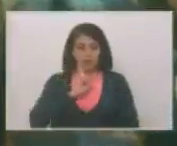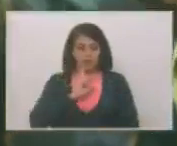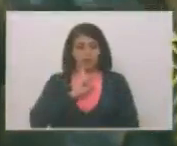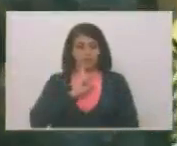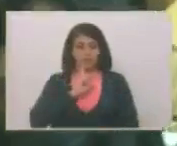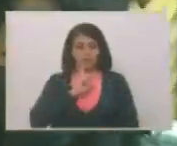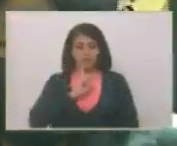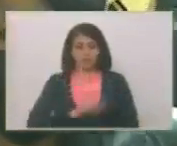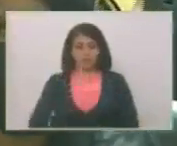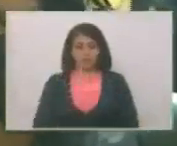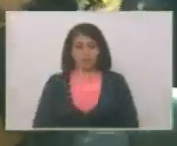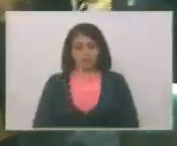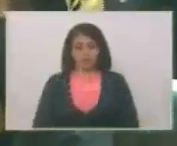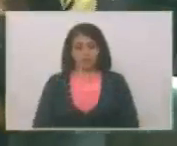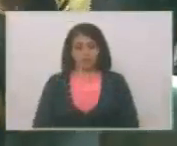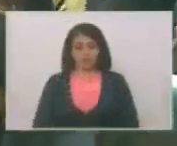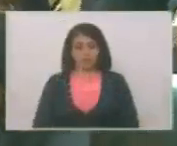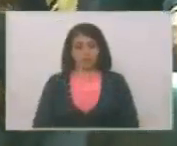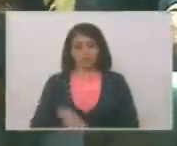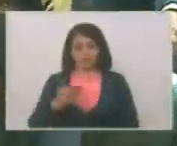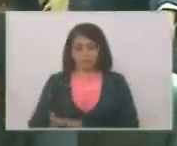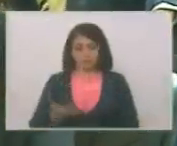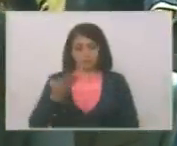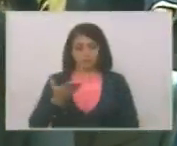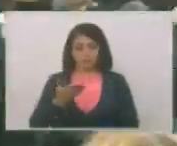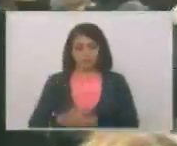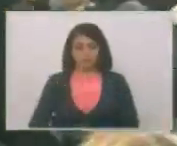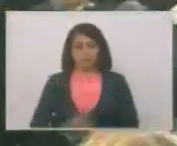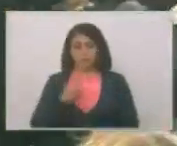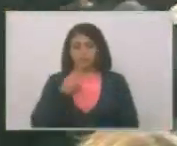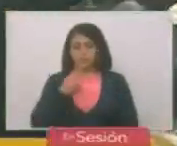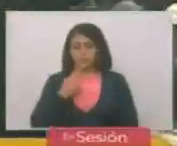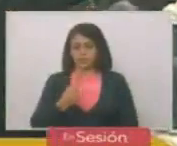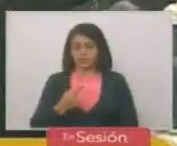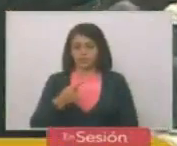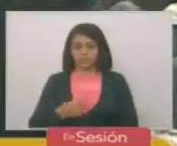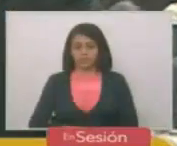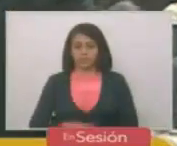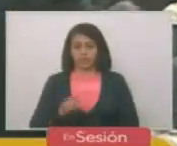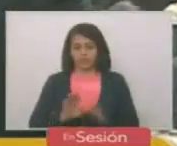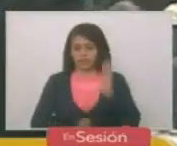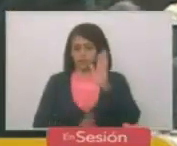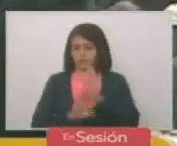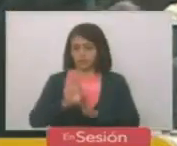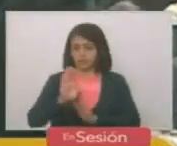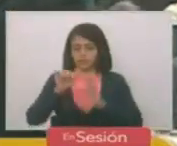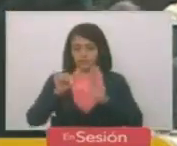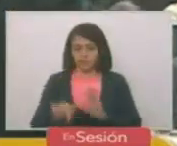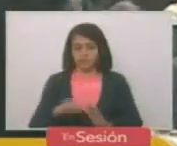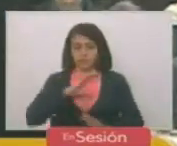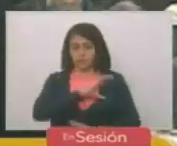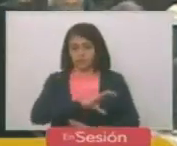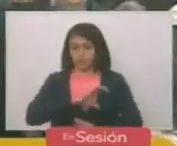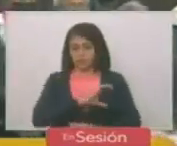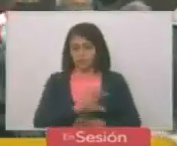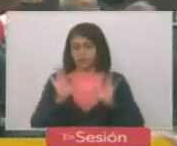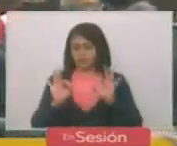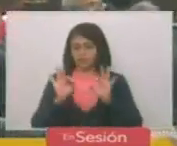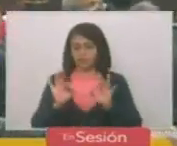Bolívar. Es importante resaltar pues que en el desarrollo de esta comisión especial